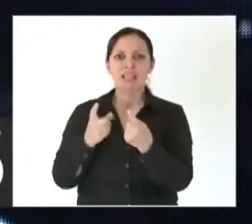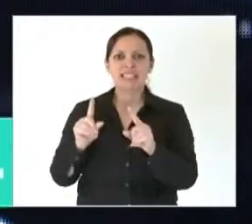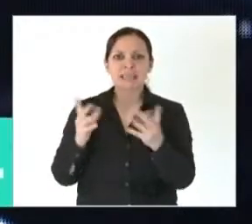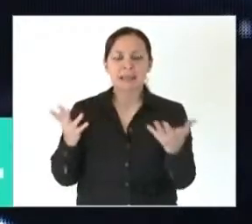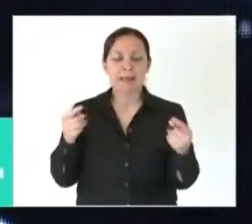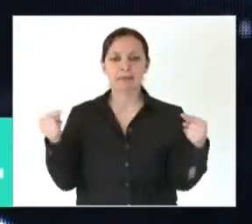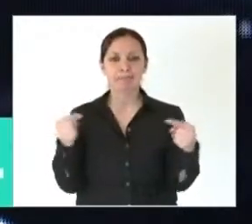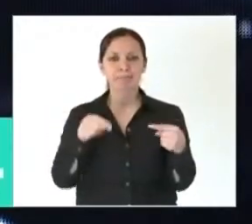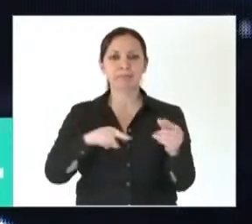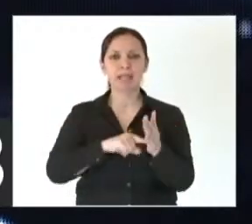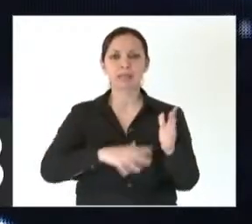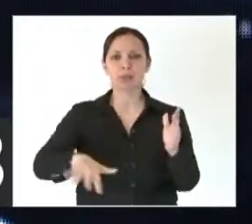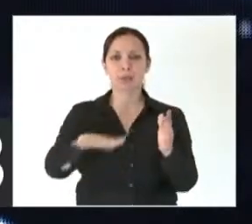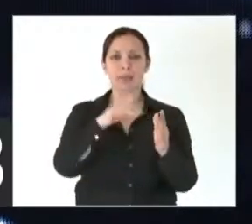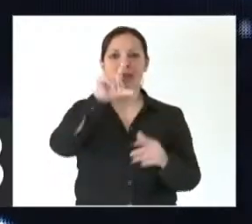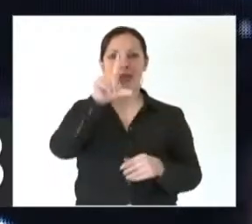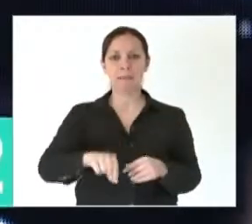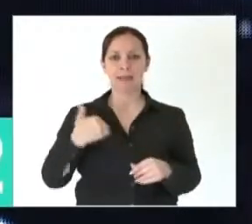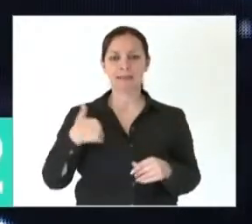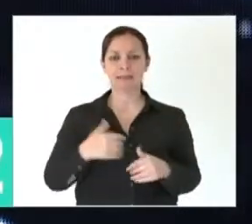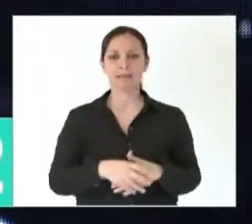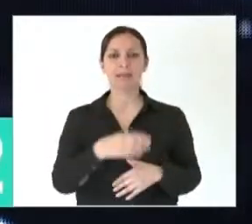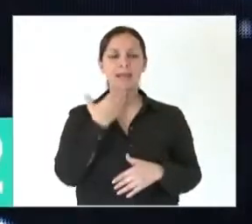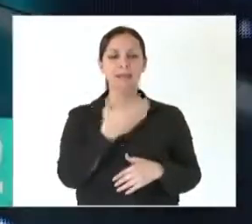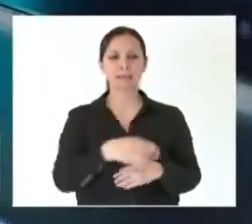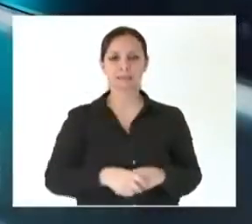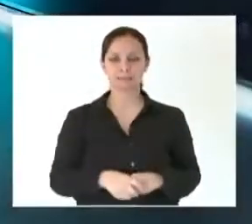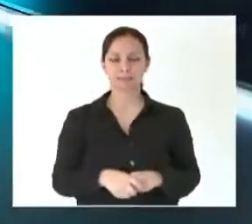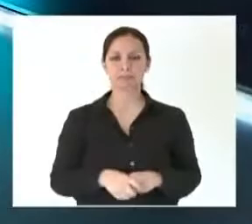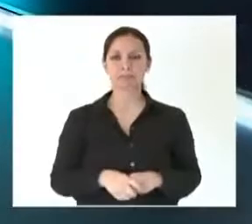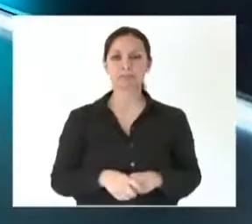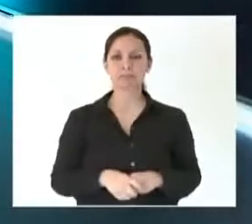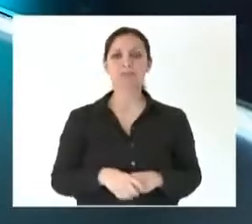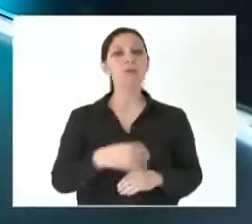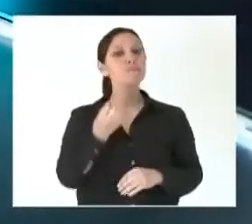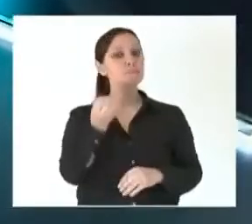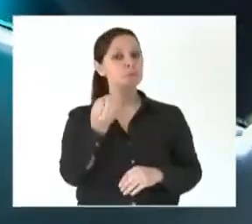hay hoy en la ciudad y en el país gracias muy bien tiempo